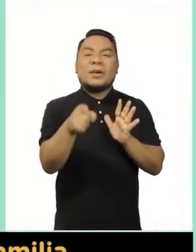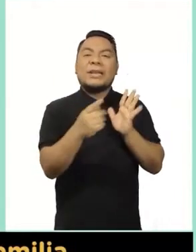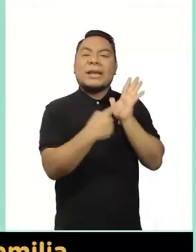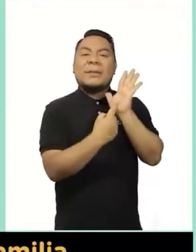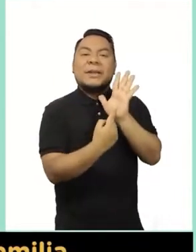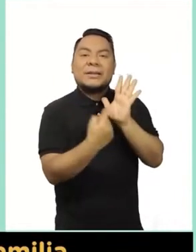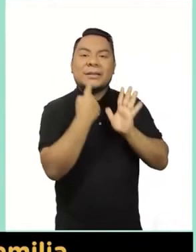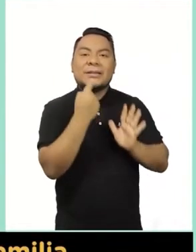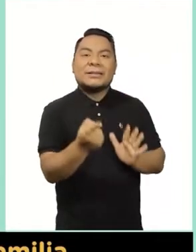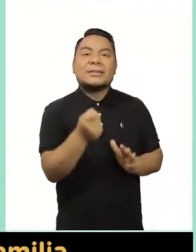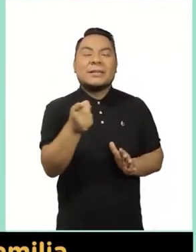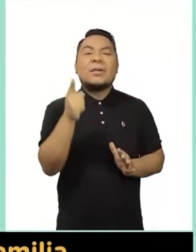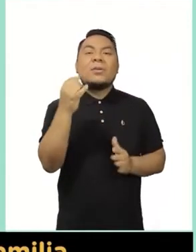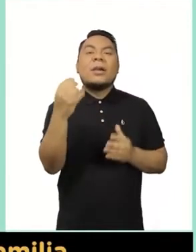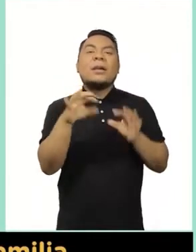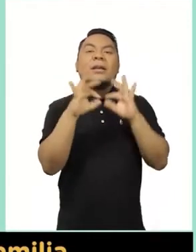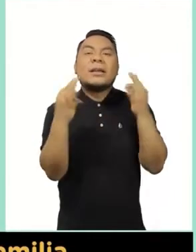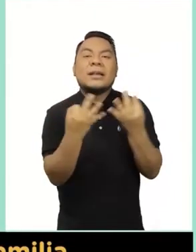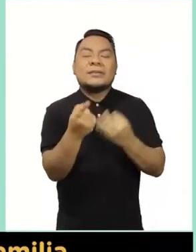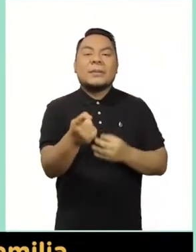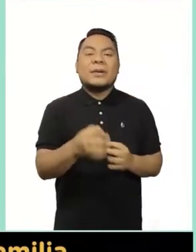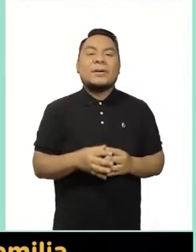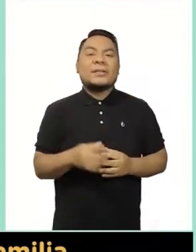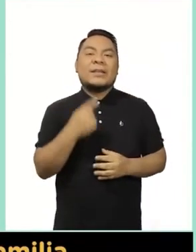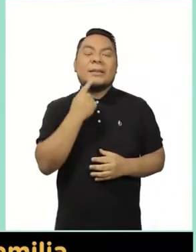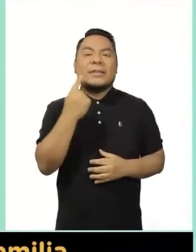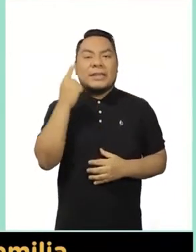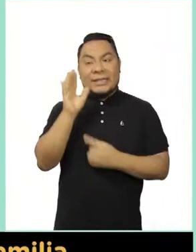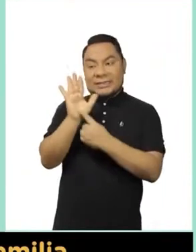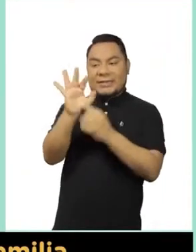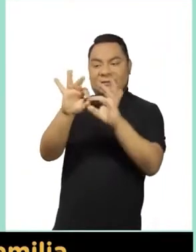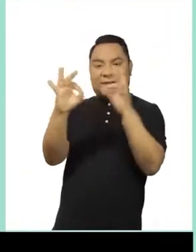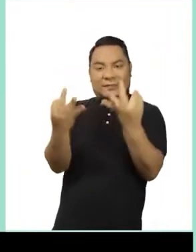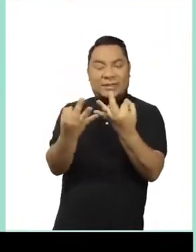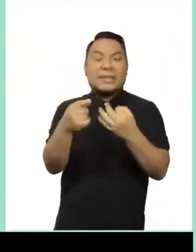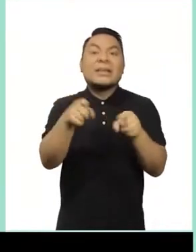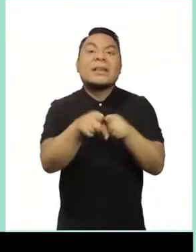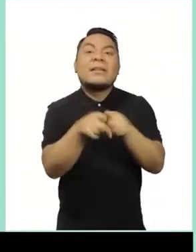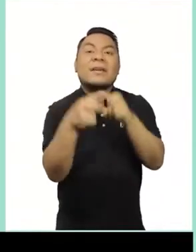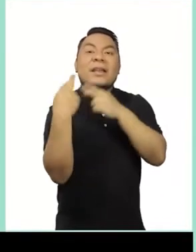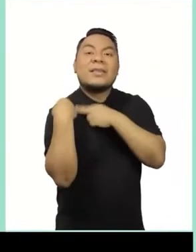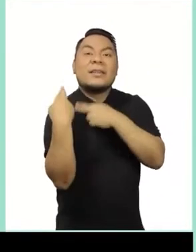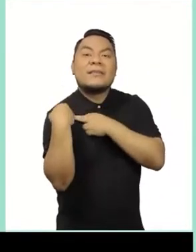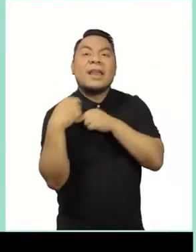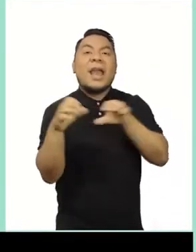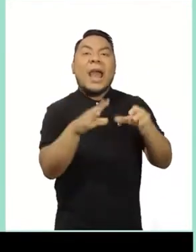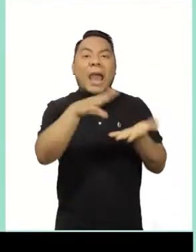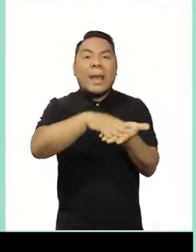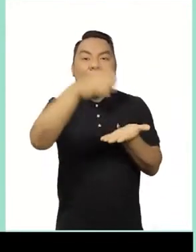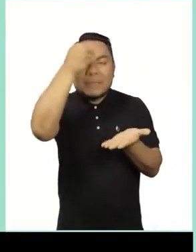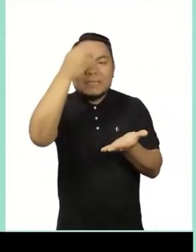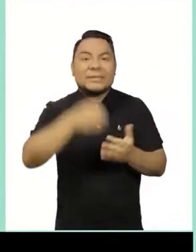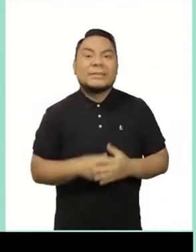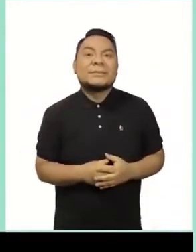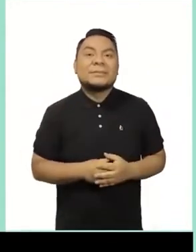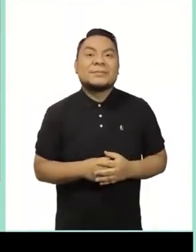ejemplo, el derecho a tener una familia. y el deber de